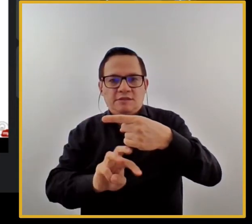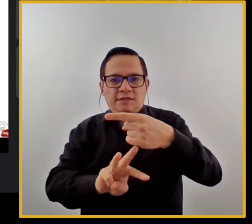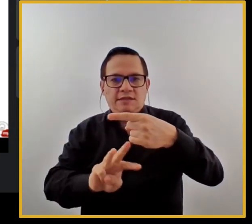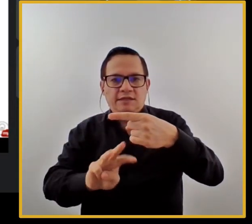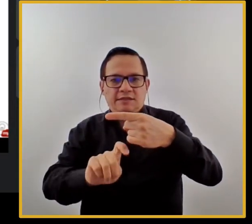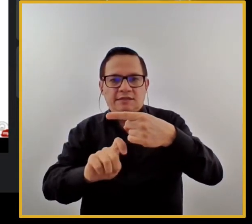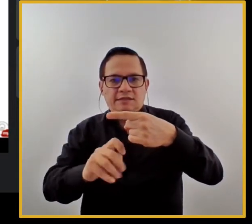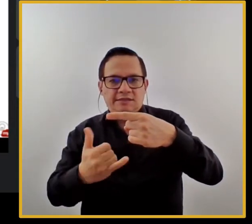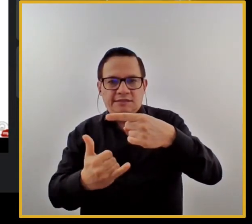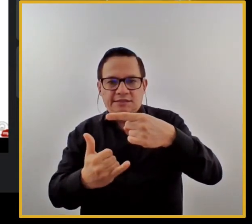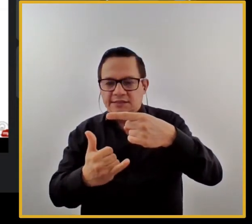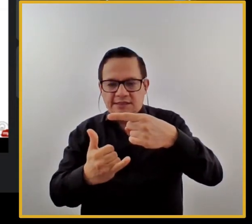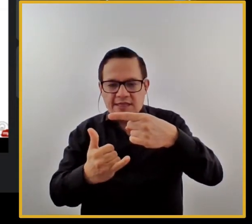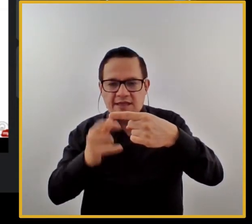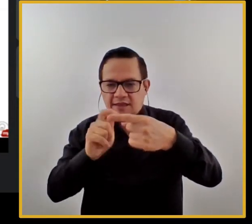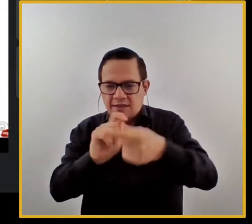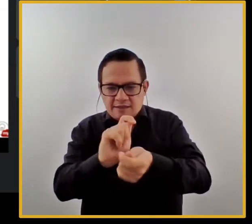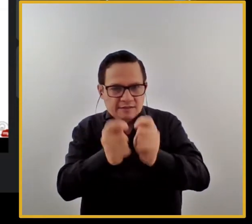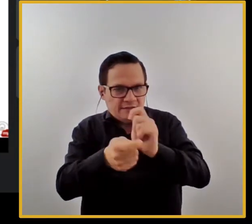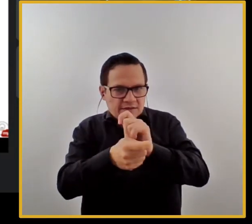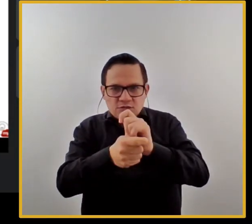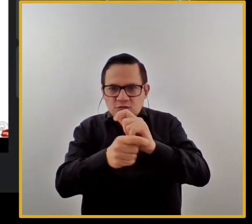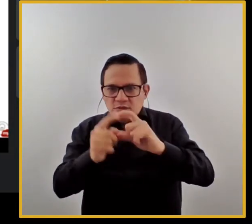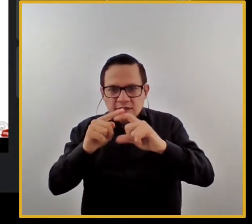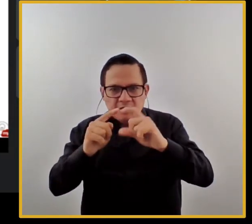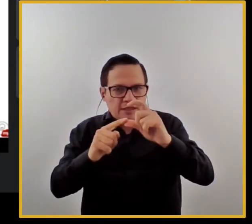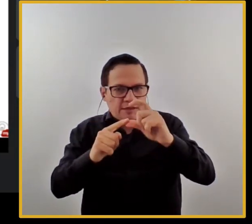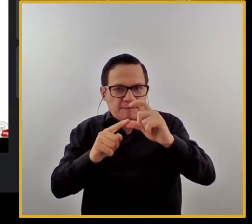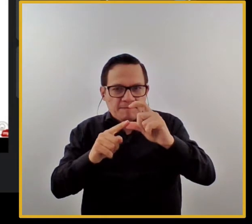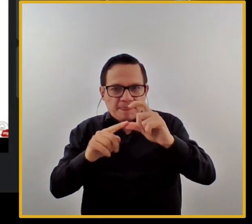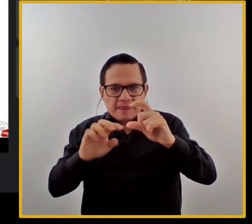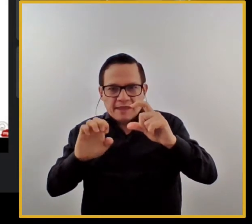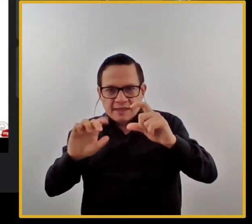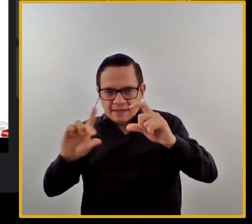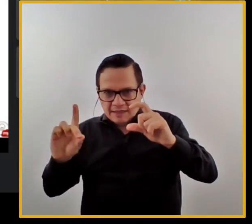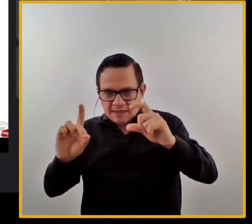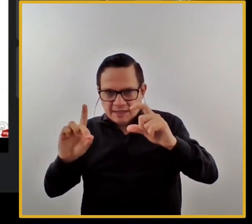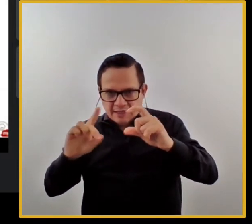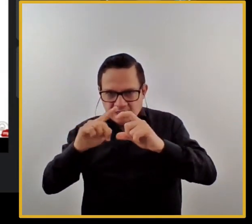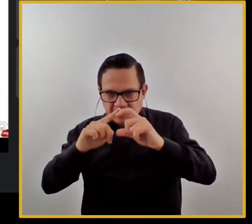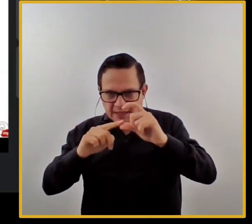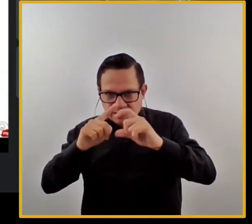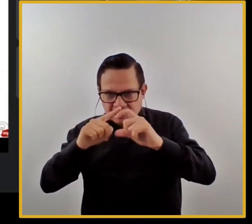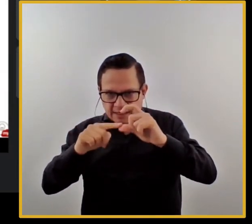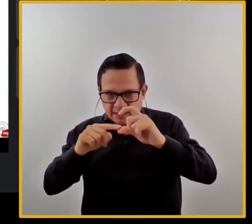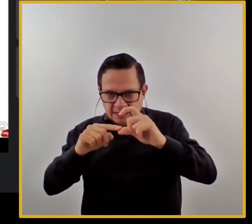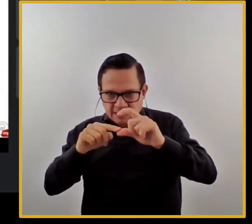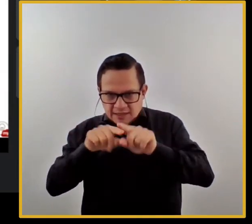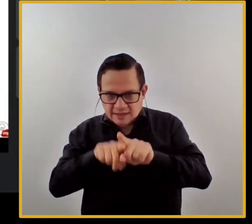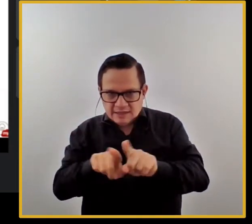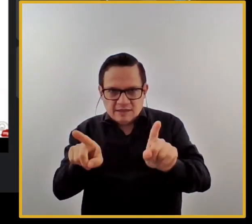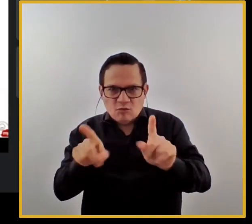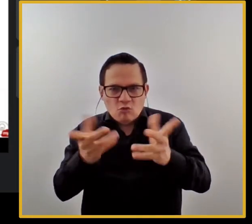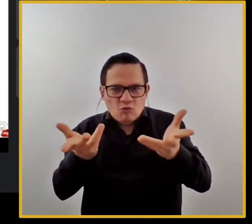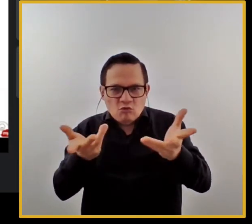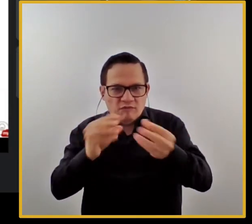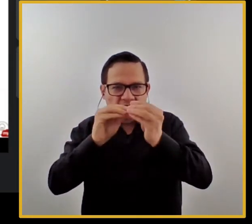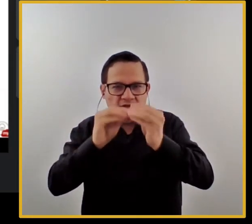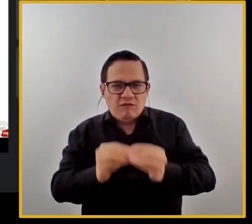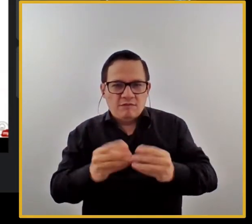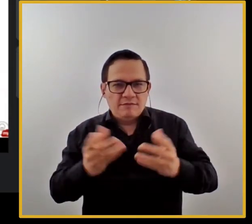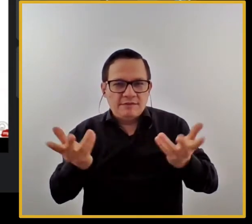la ecuación diferencial, ¿cierto? De la siguiente forma,